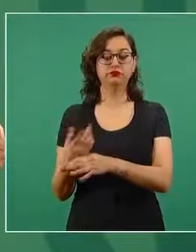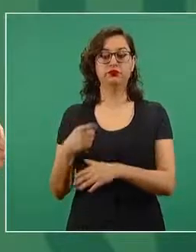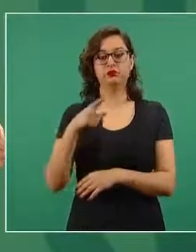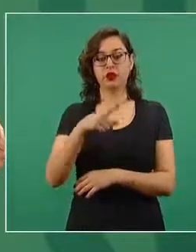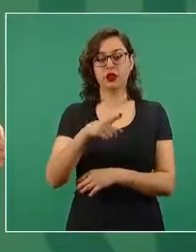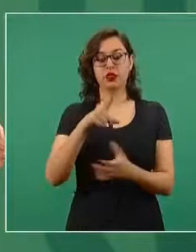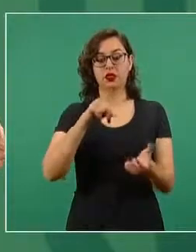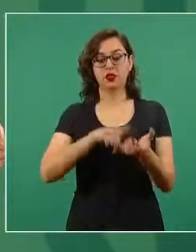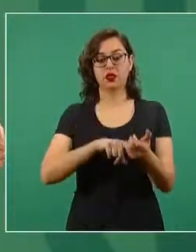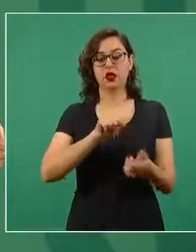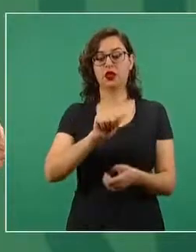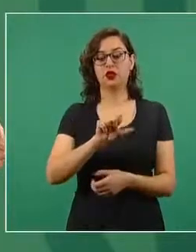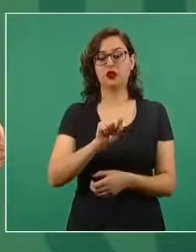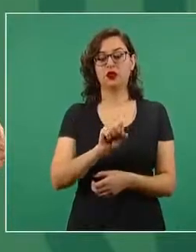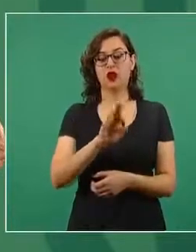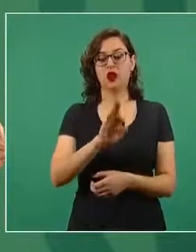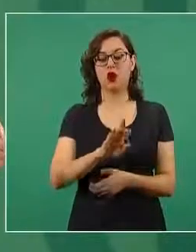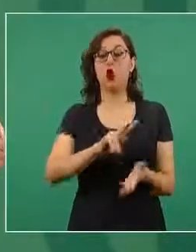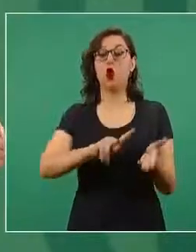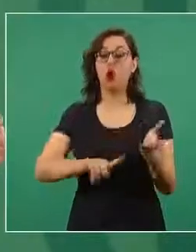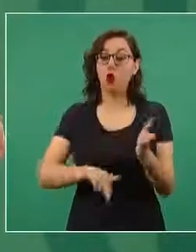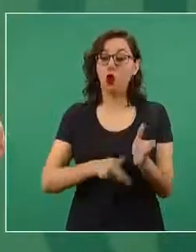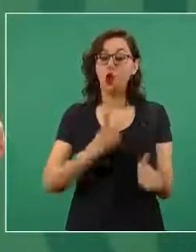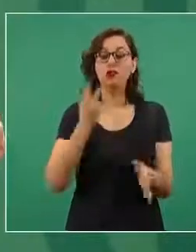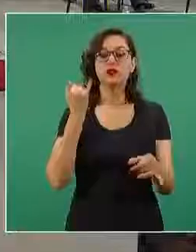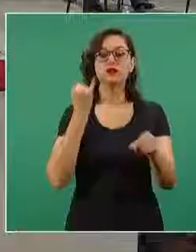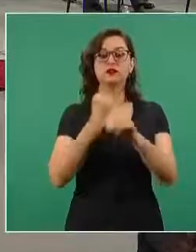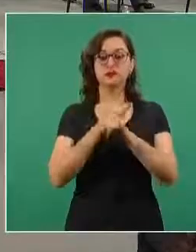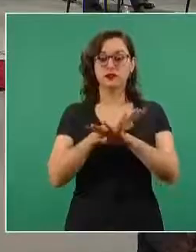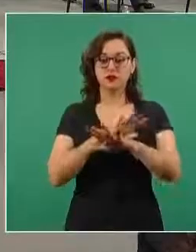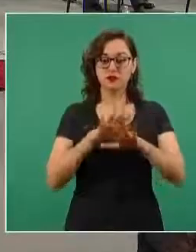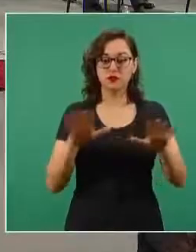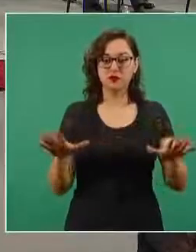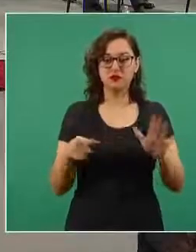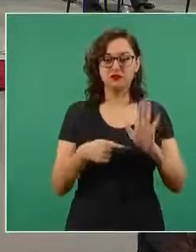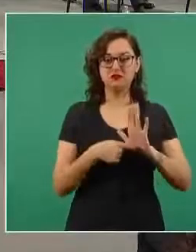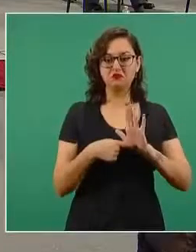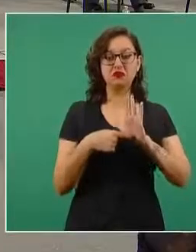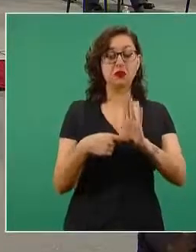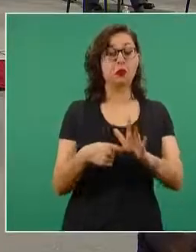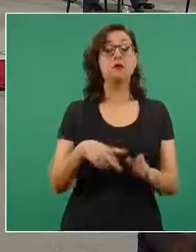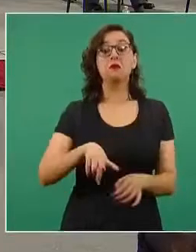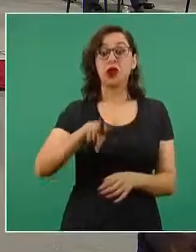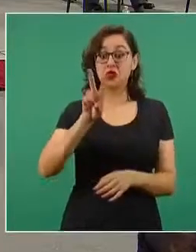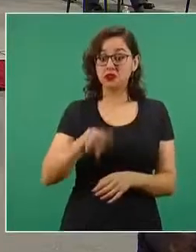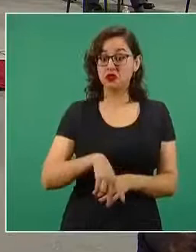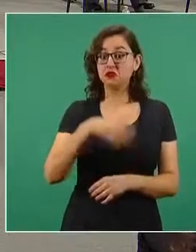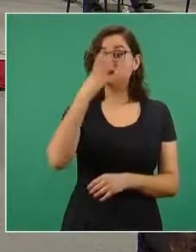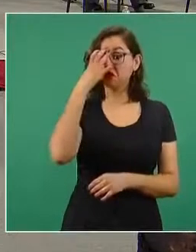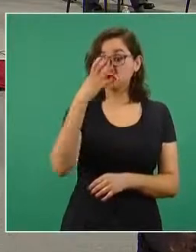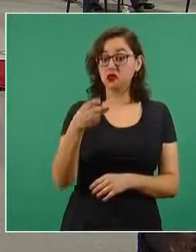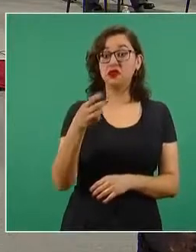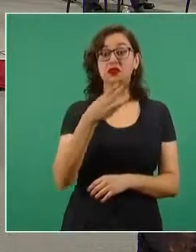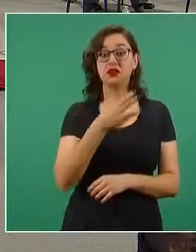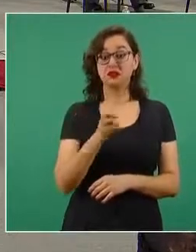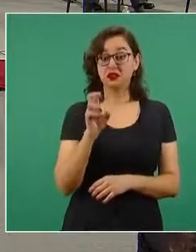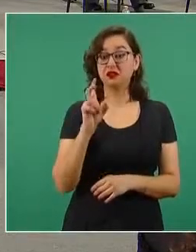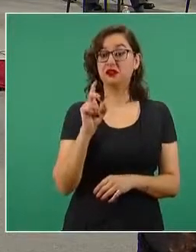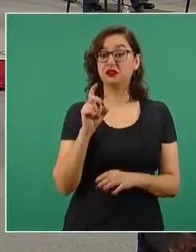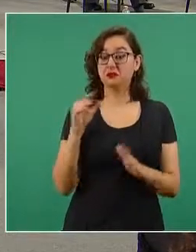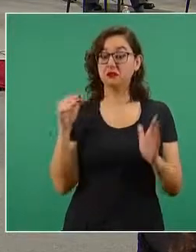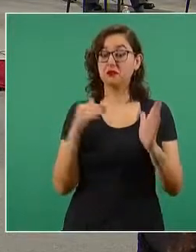Auditoría Superior de la Federación, que se confirmaban que eran 330,000 millones.